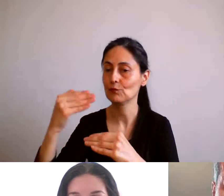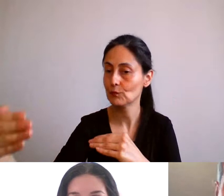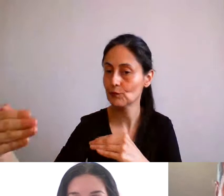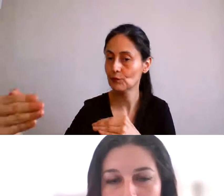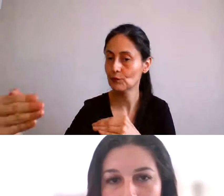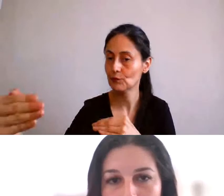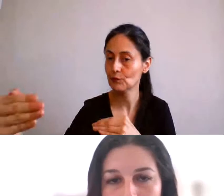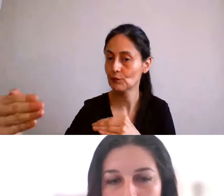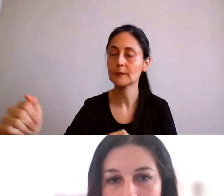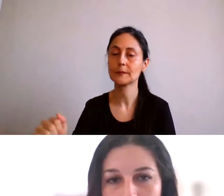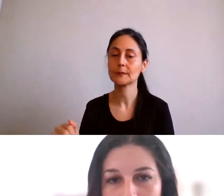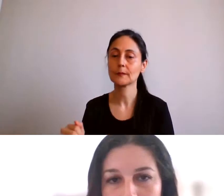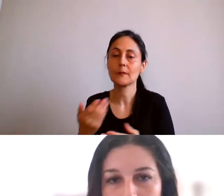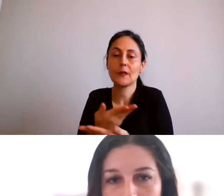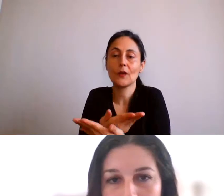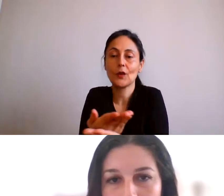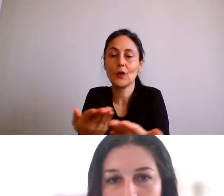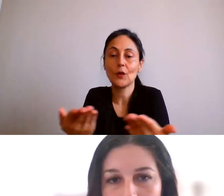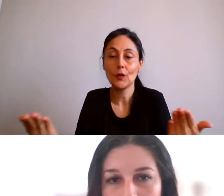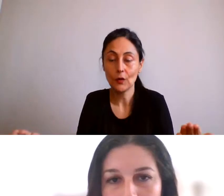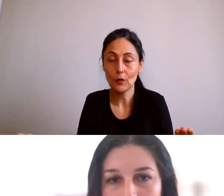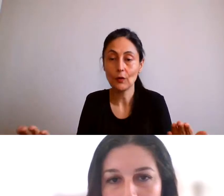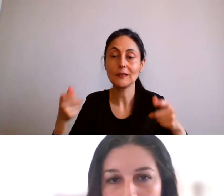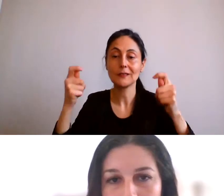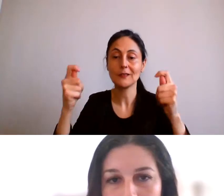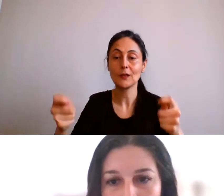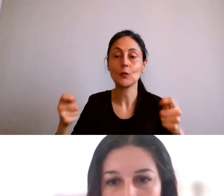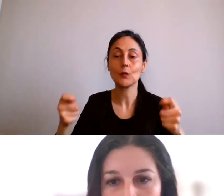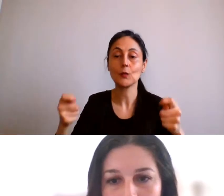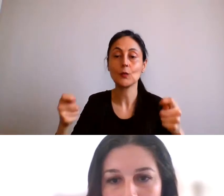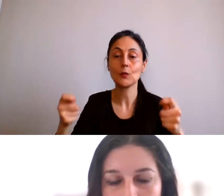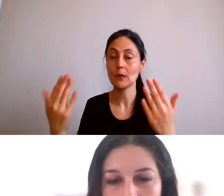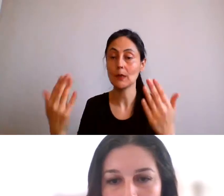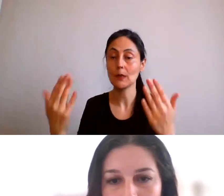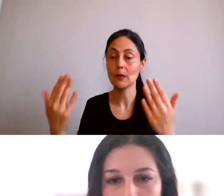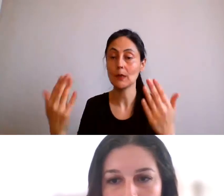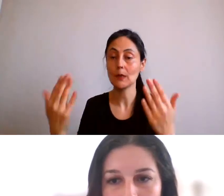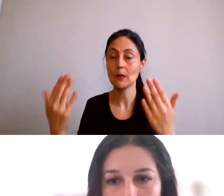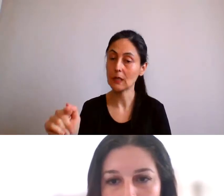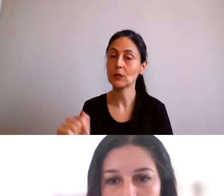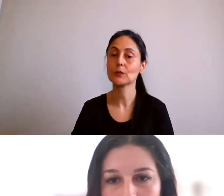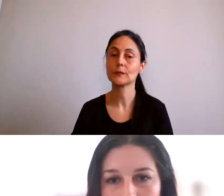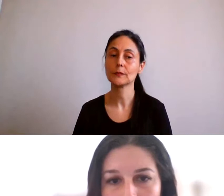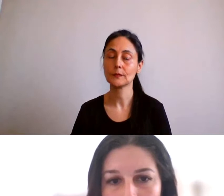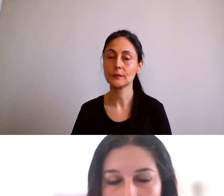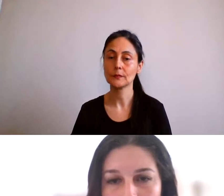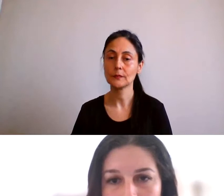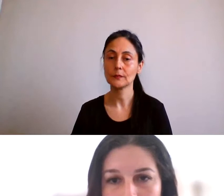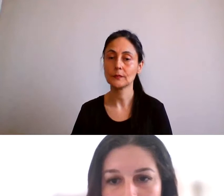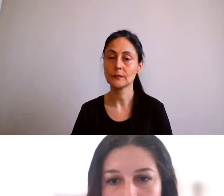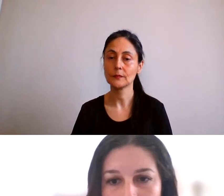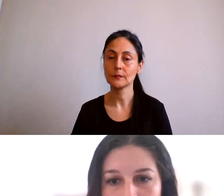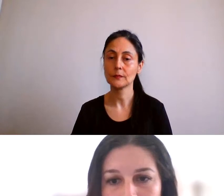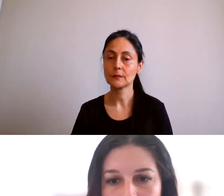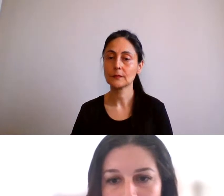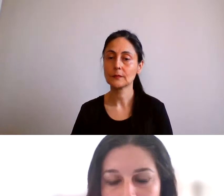y ofrecer o proponer los tratamientos correspondientes. Entonces, ha quedado en